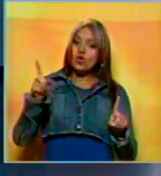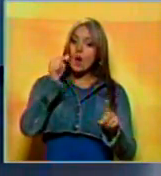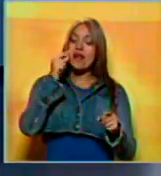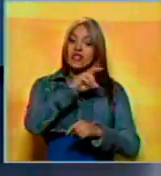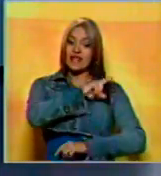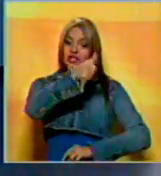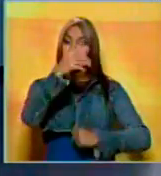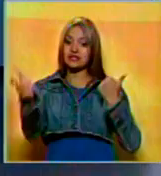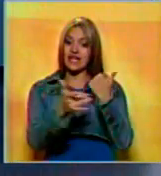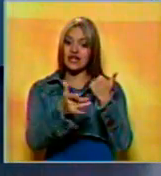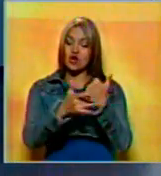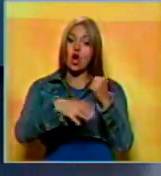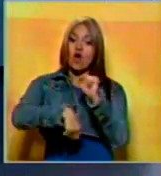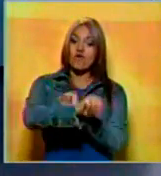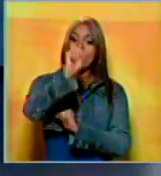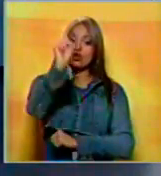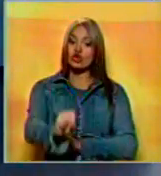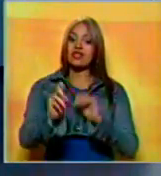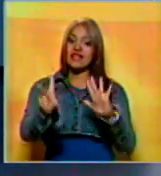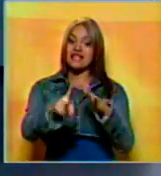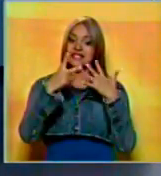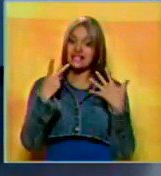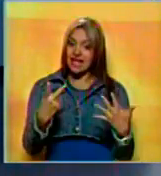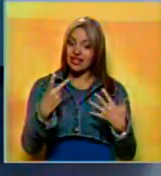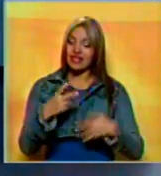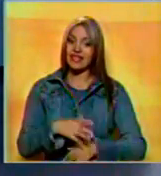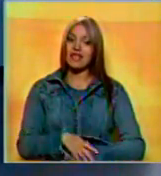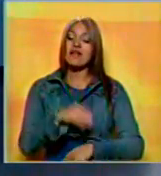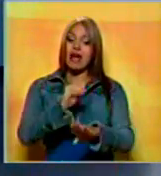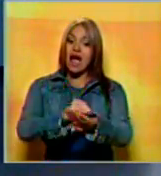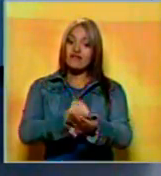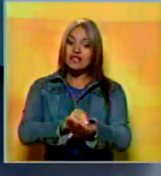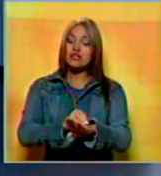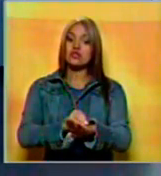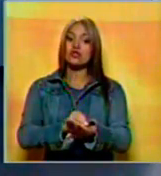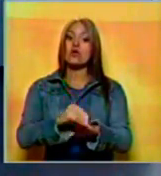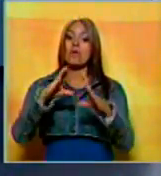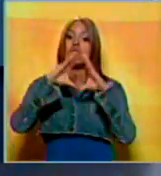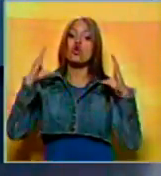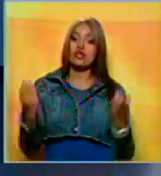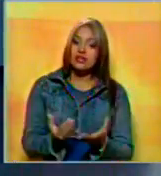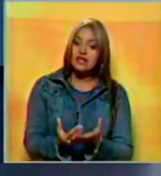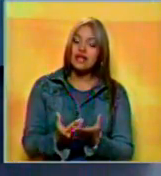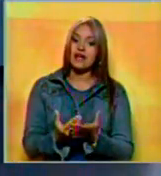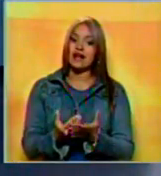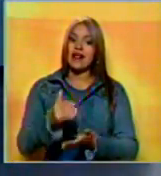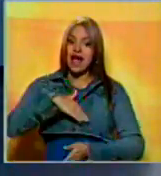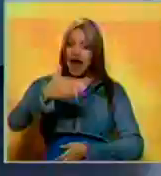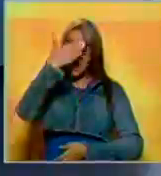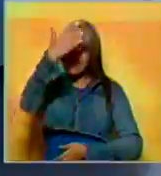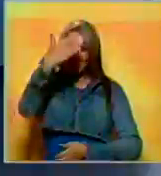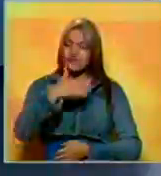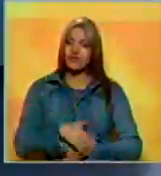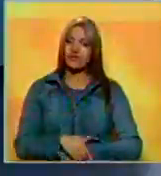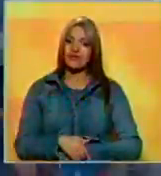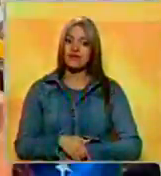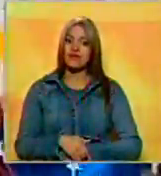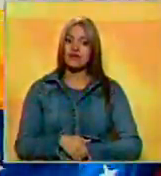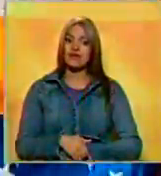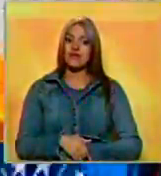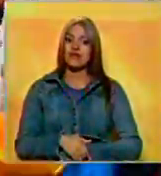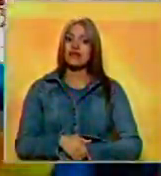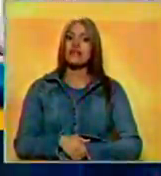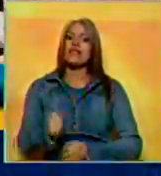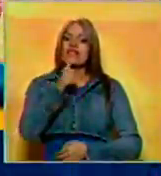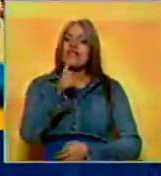de la selección masculina de fútbol sub-17, Rafael Dudamel, anunció la convocatoria para el Mundial de los Emiratos Árabes Unidos. El grupo criollo está